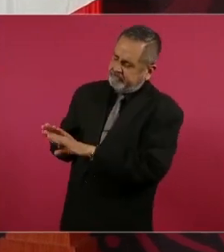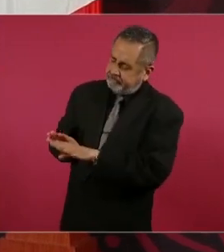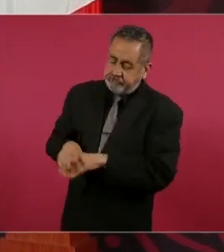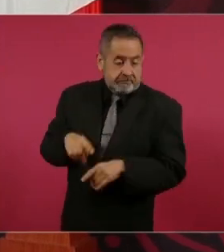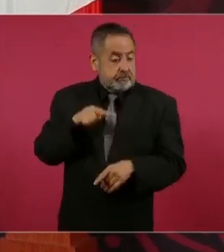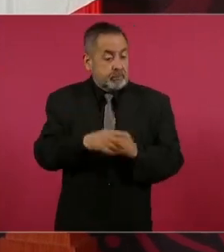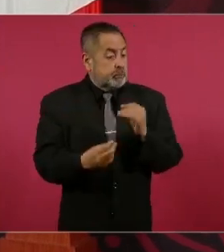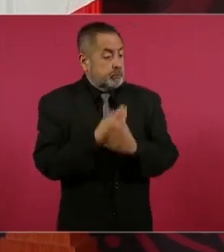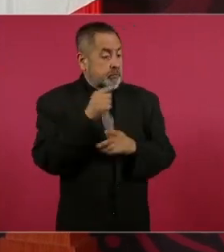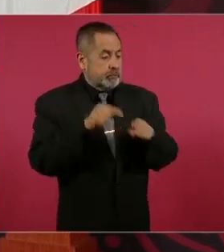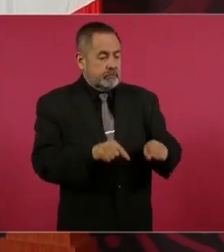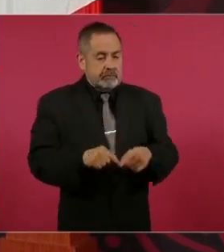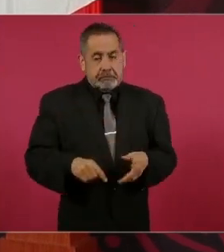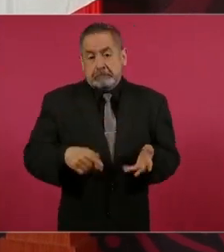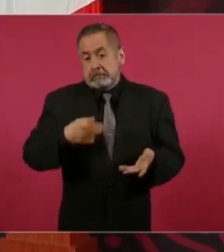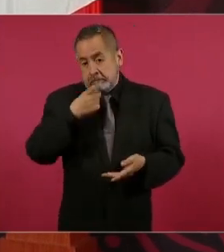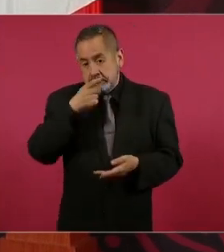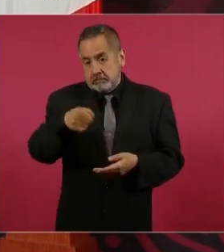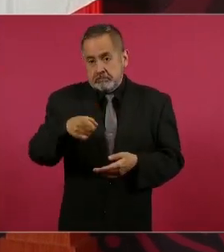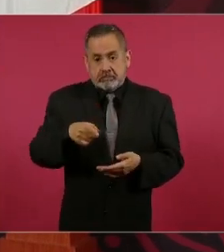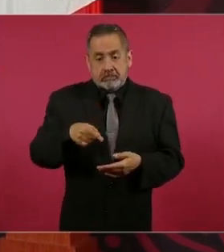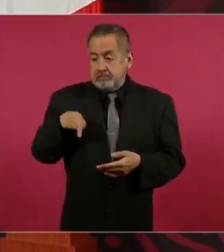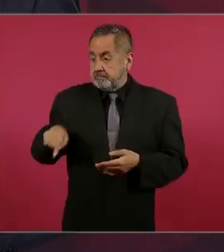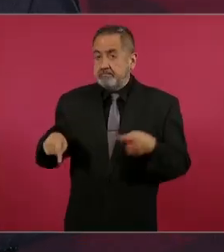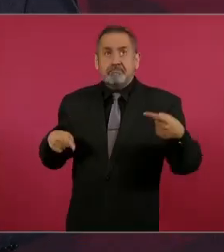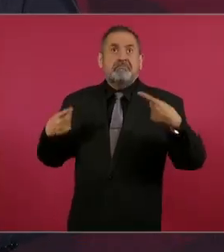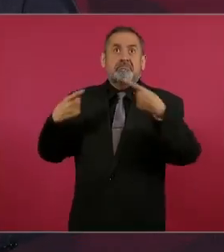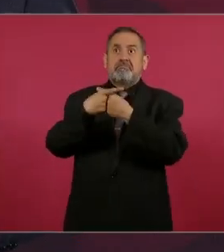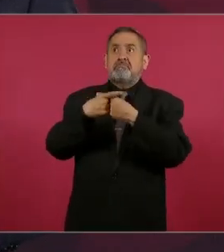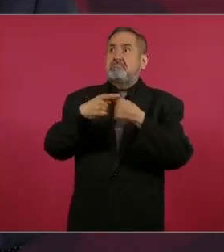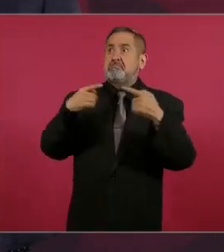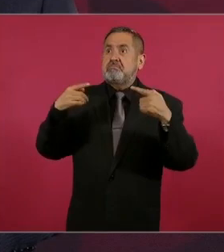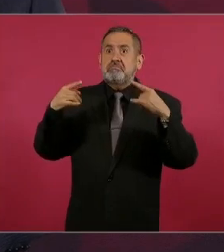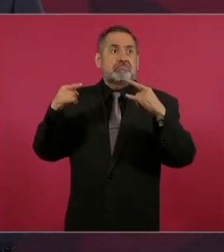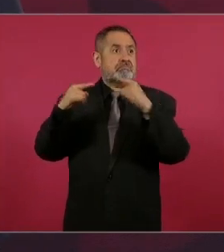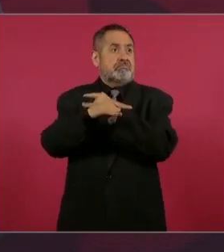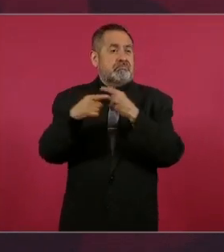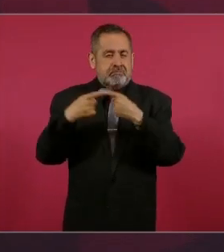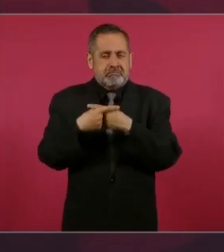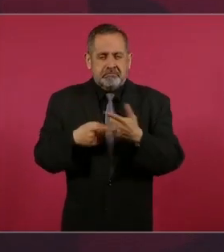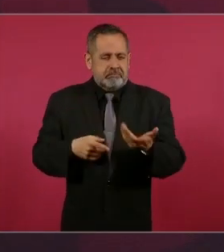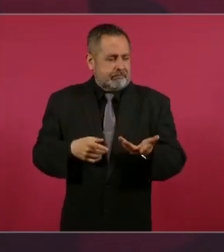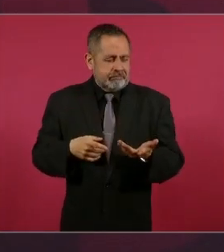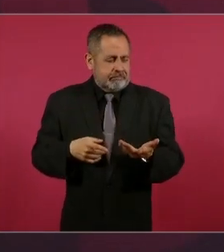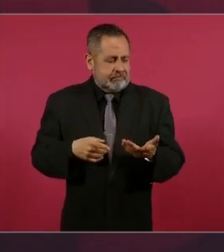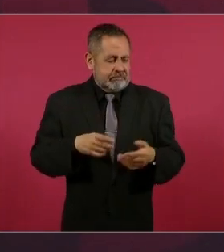porque supuestamente iba a haber interferencia aérea, y cerrar